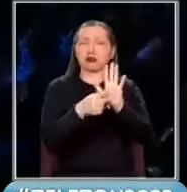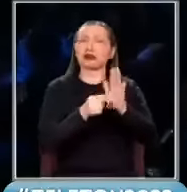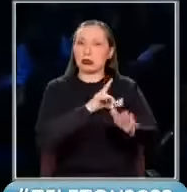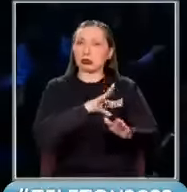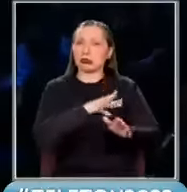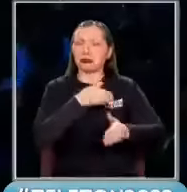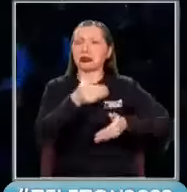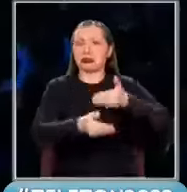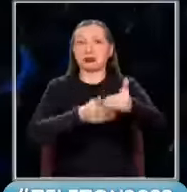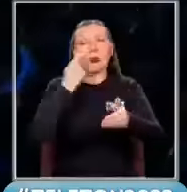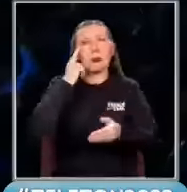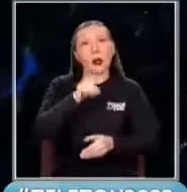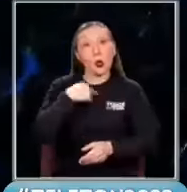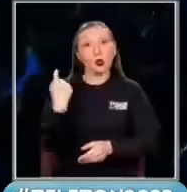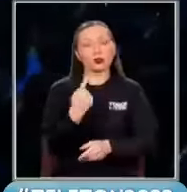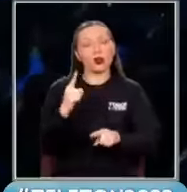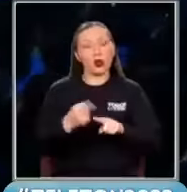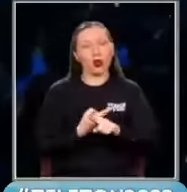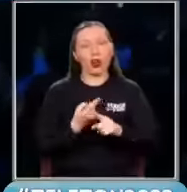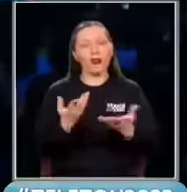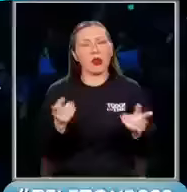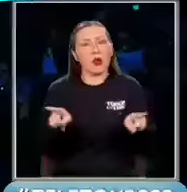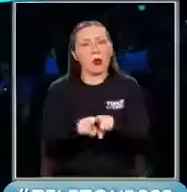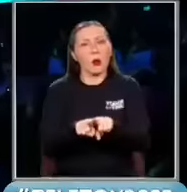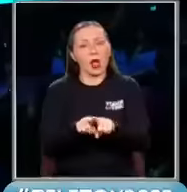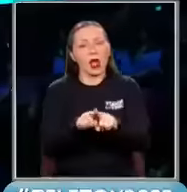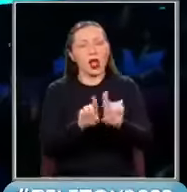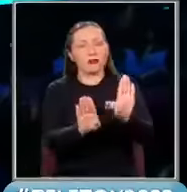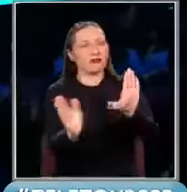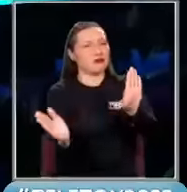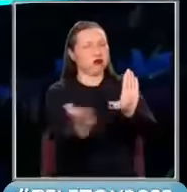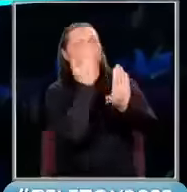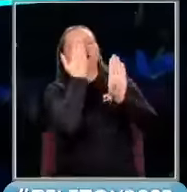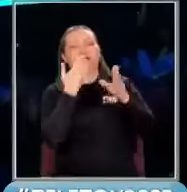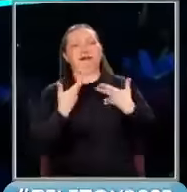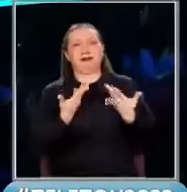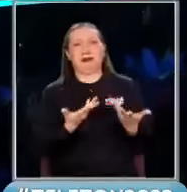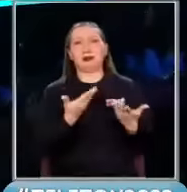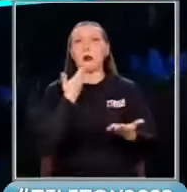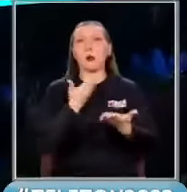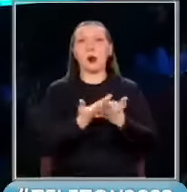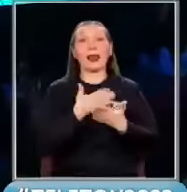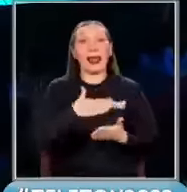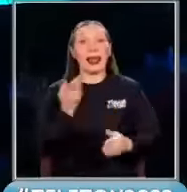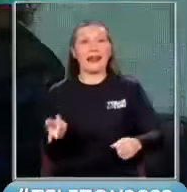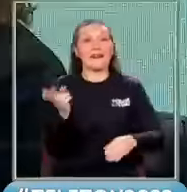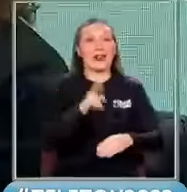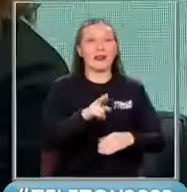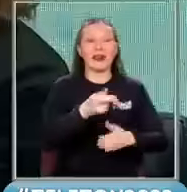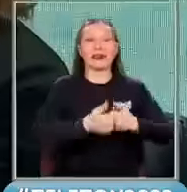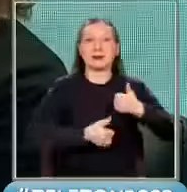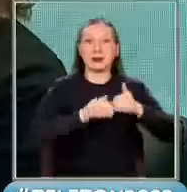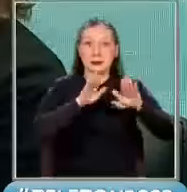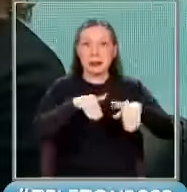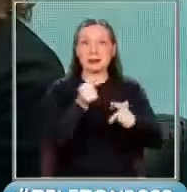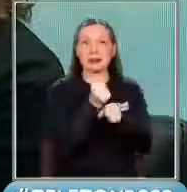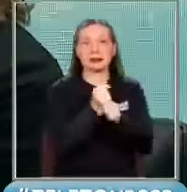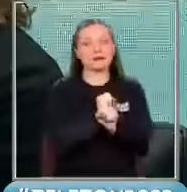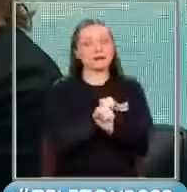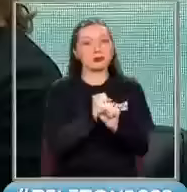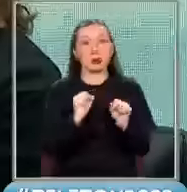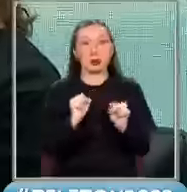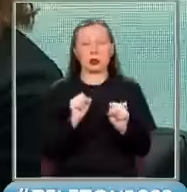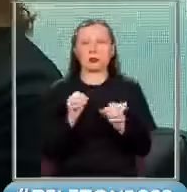avanza, pero nosotros nuevamente nos pegamos con la puerta en la cara cuando él quiso volver a su profesión y no pudo. Que